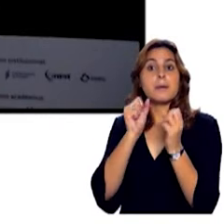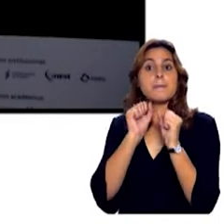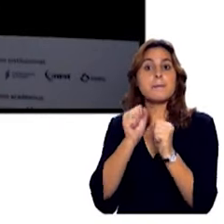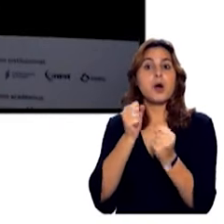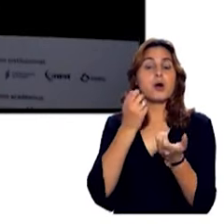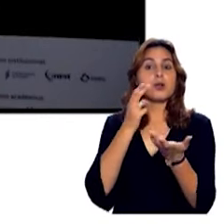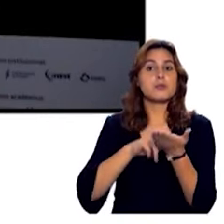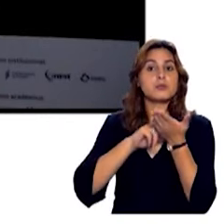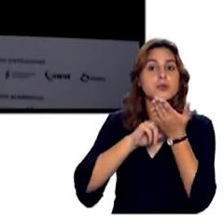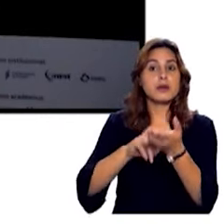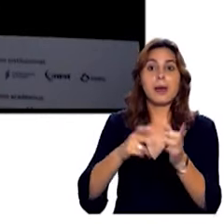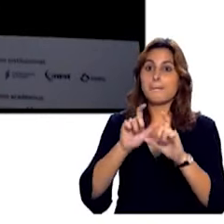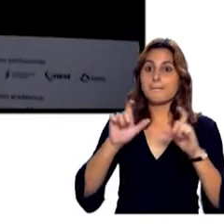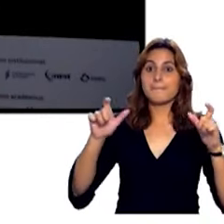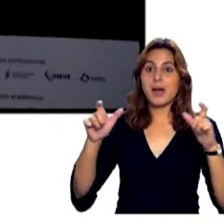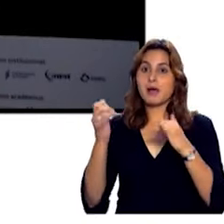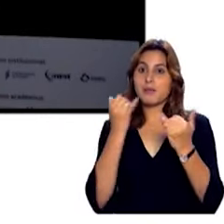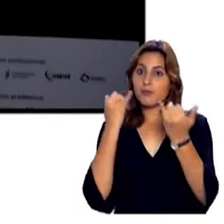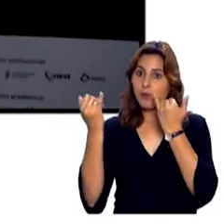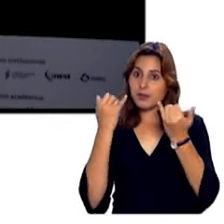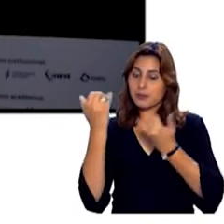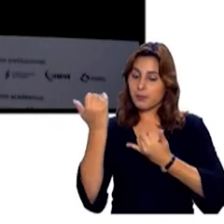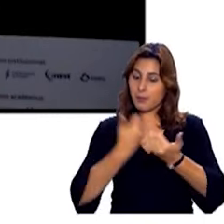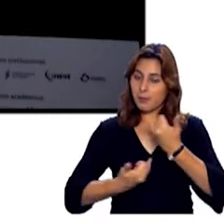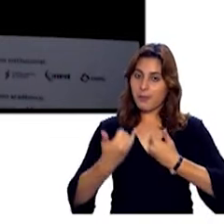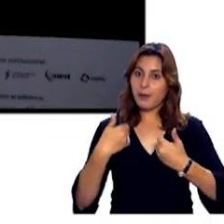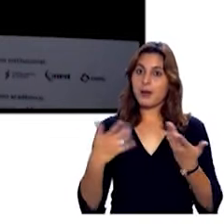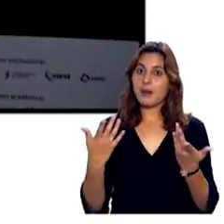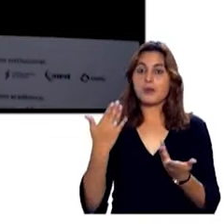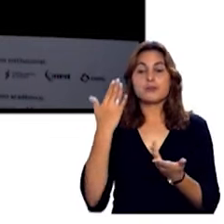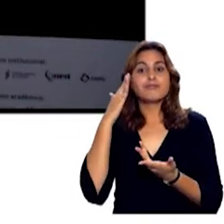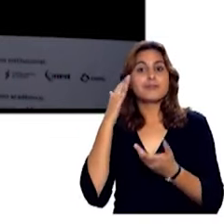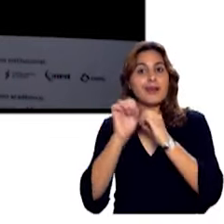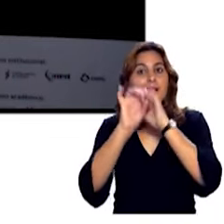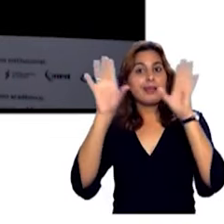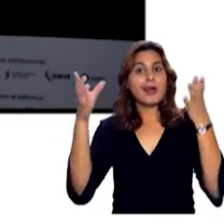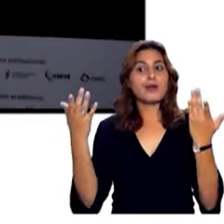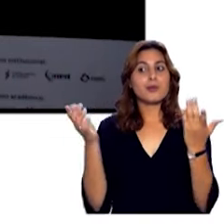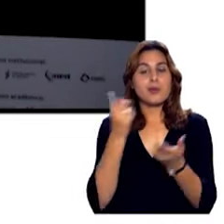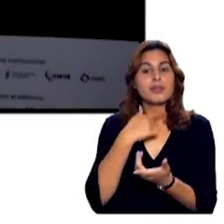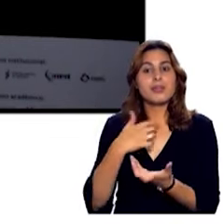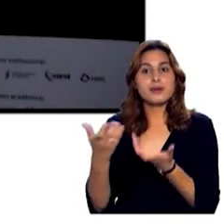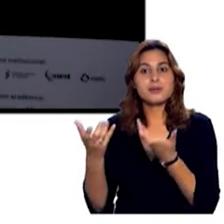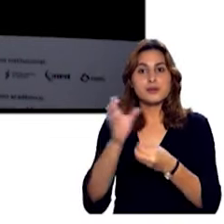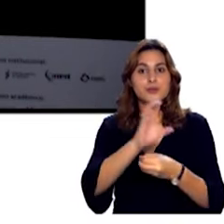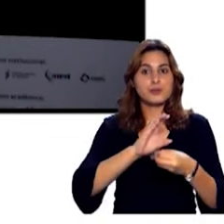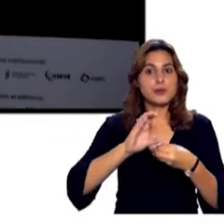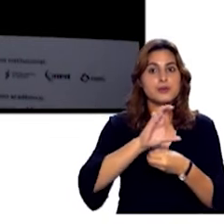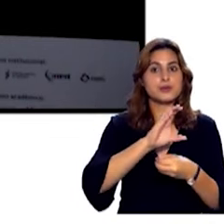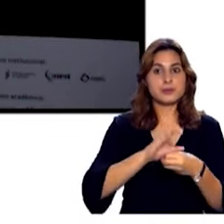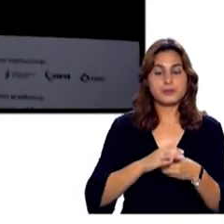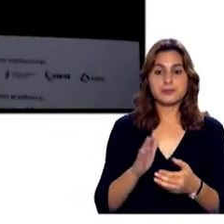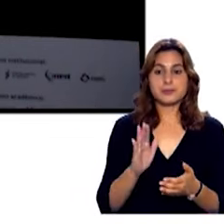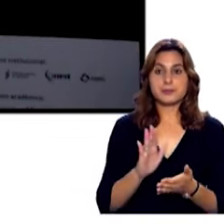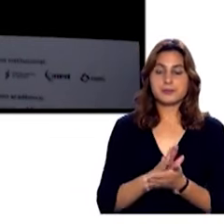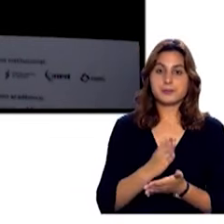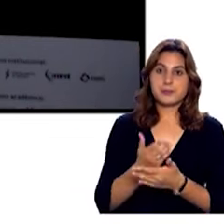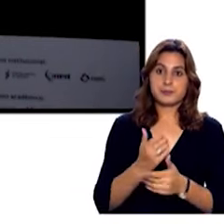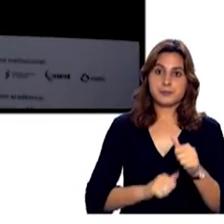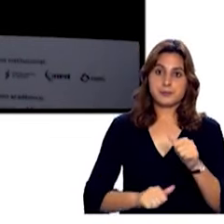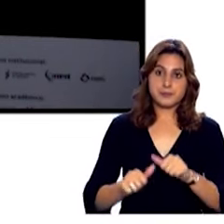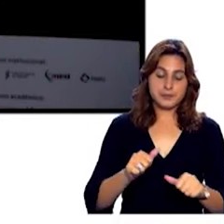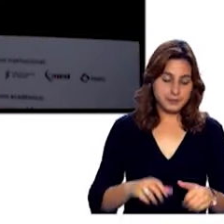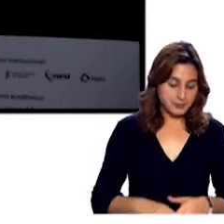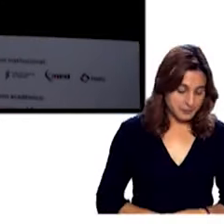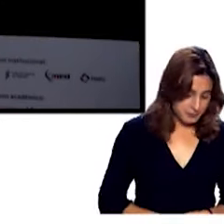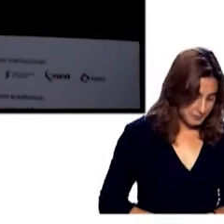formar una voluntad colegiada Y esa voluntad colegiada es la que se plasma en la resolución que debe estar motivada porque 120 de la constitución